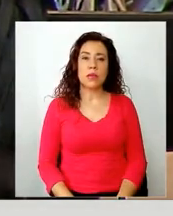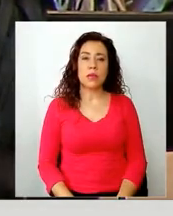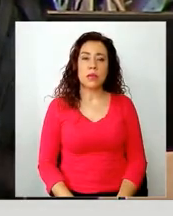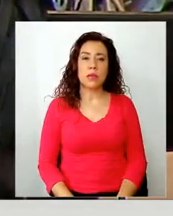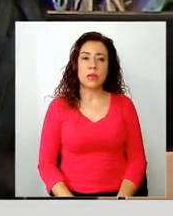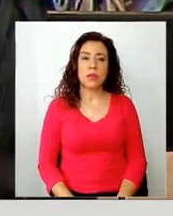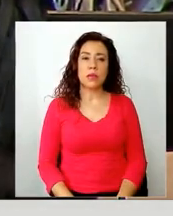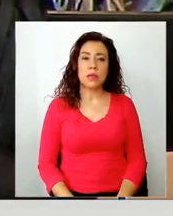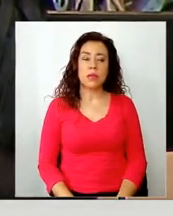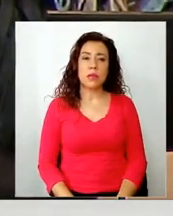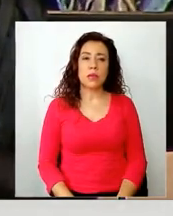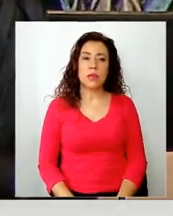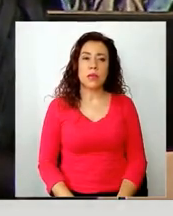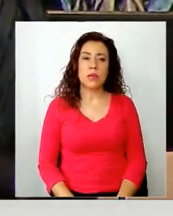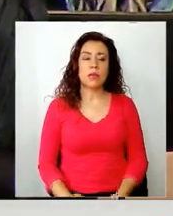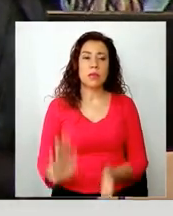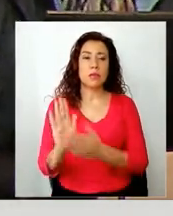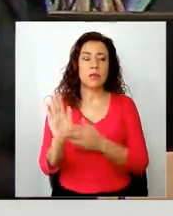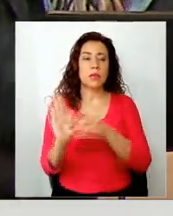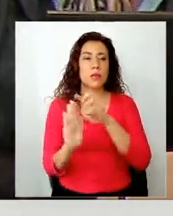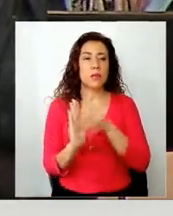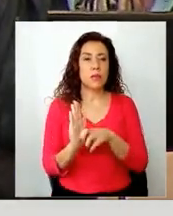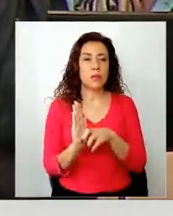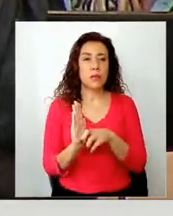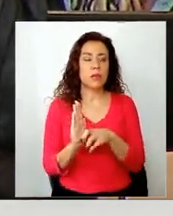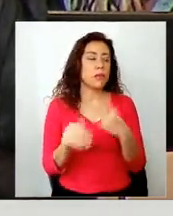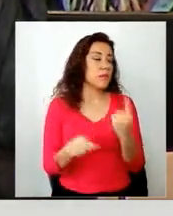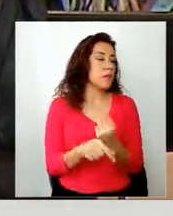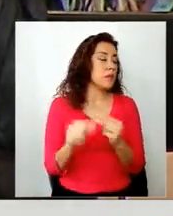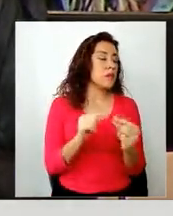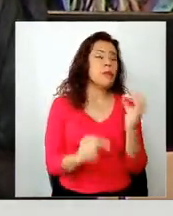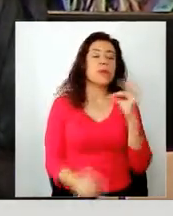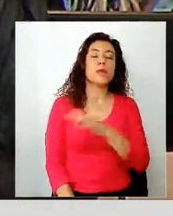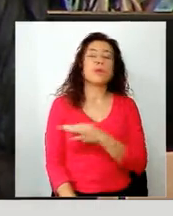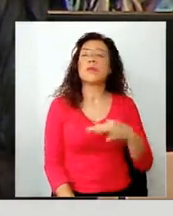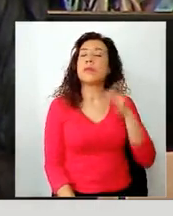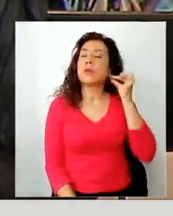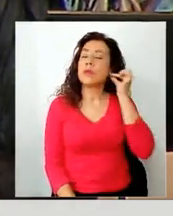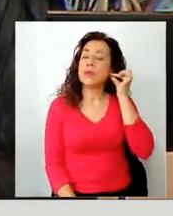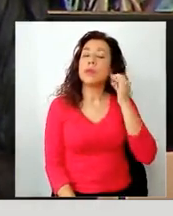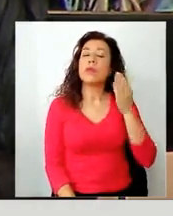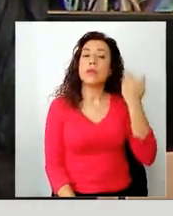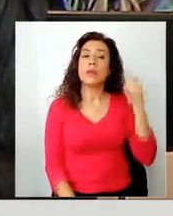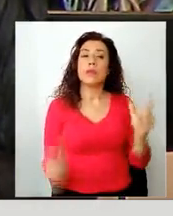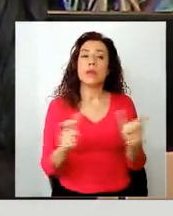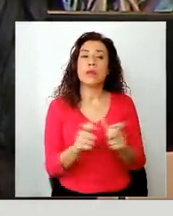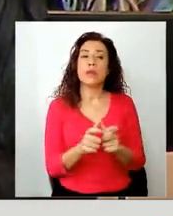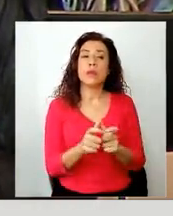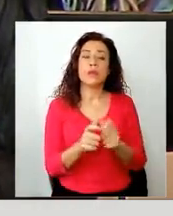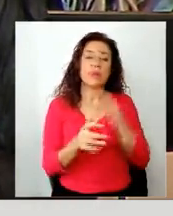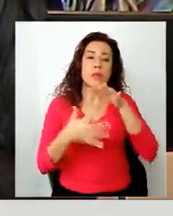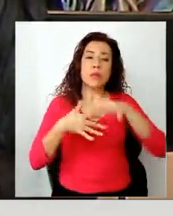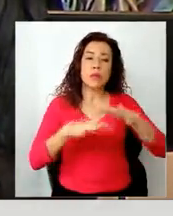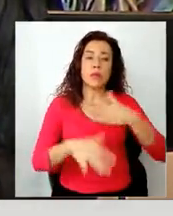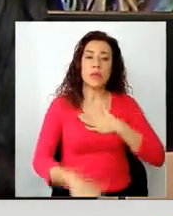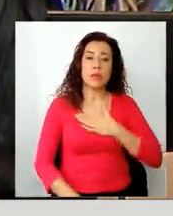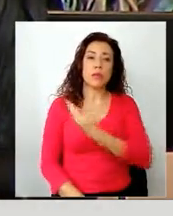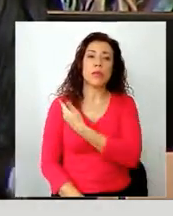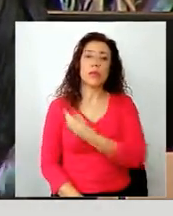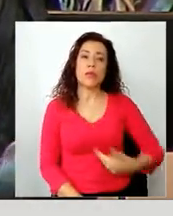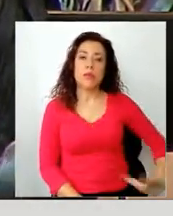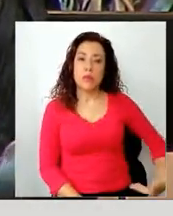proyecto como ya hemos conversado con la ministra por su intermedio más de alguna oportunidad en la comisión de recursos hídricos en la cual presido es solamente